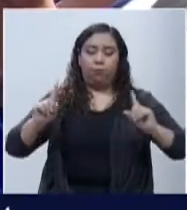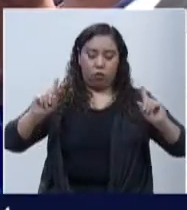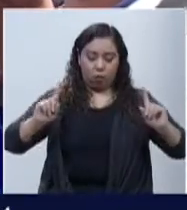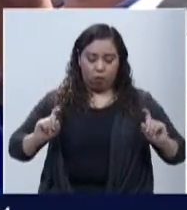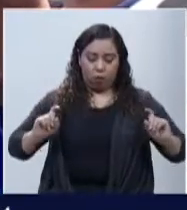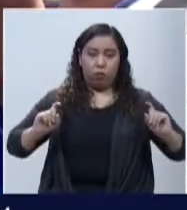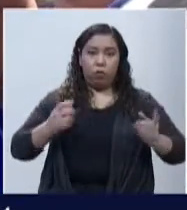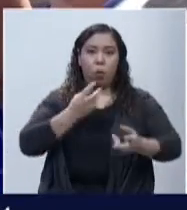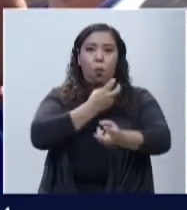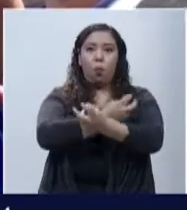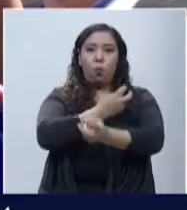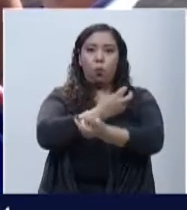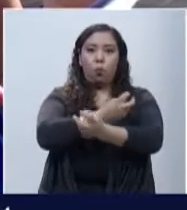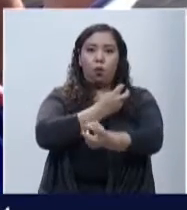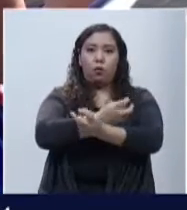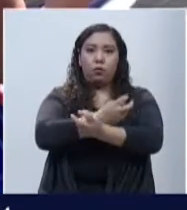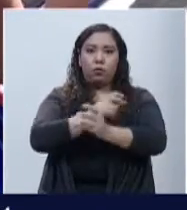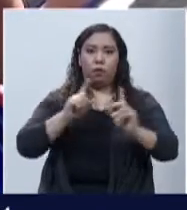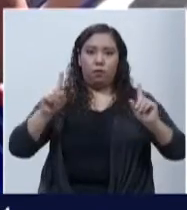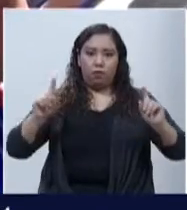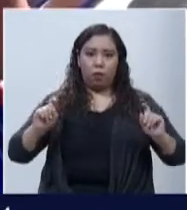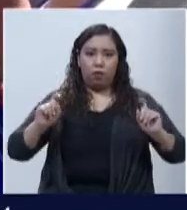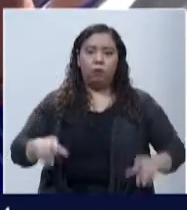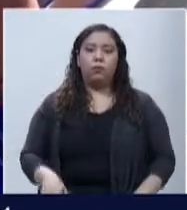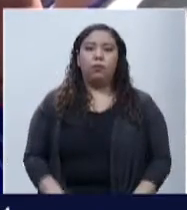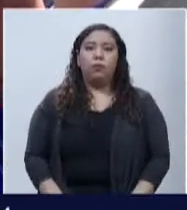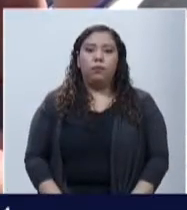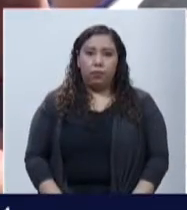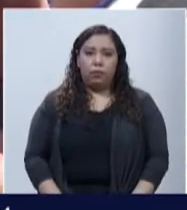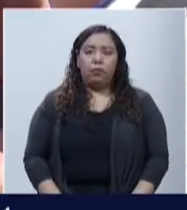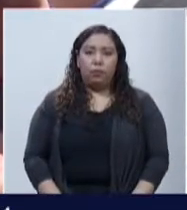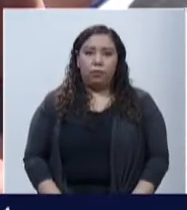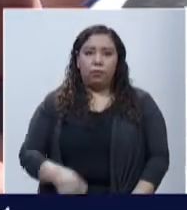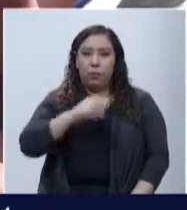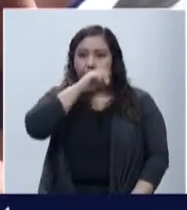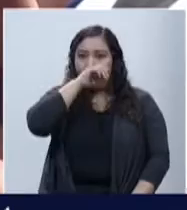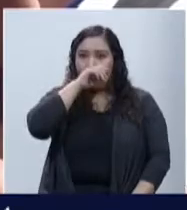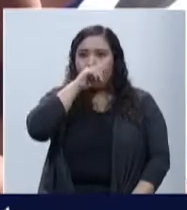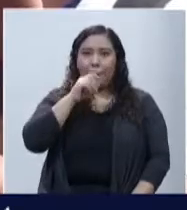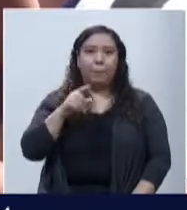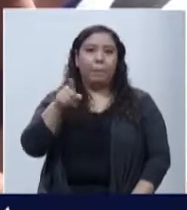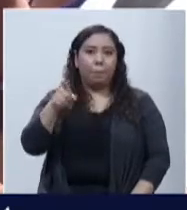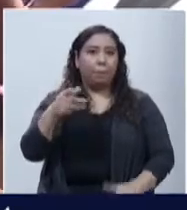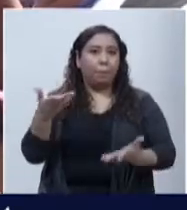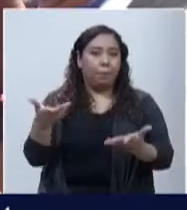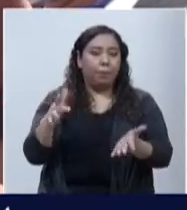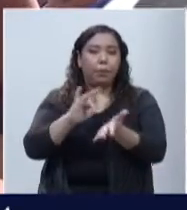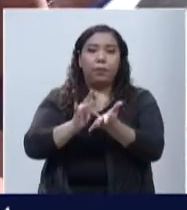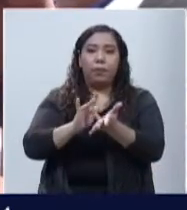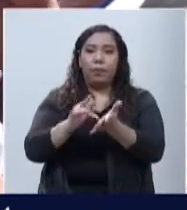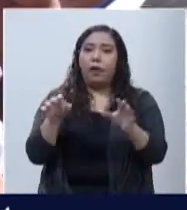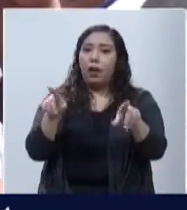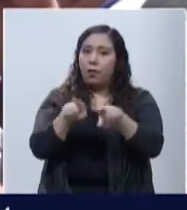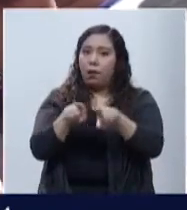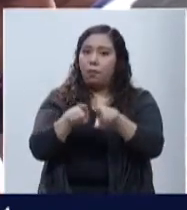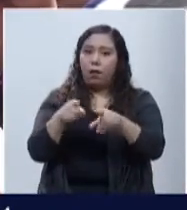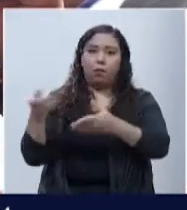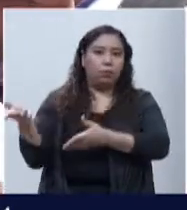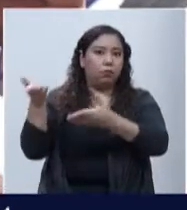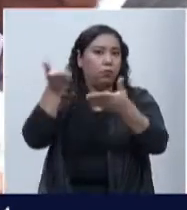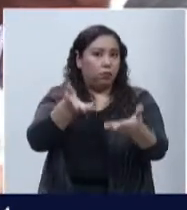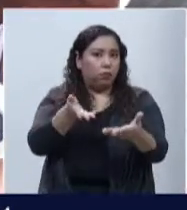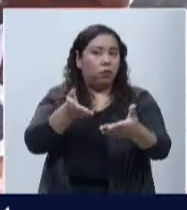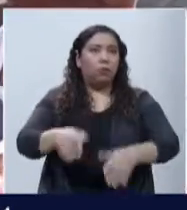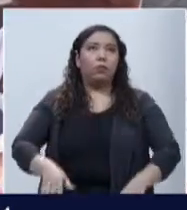de rayos x hemos estado por lo menos haciendo un abastecimiento importante médicamente oro que yo creo que hay que